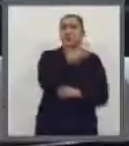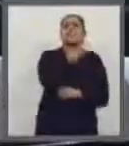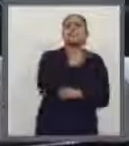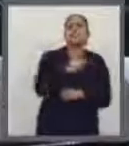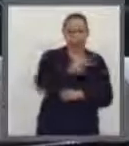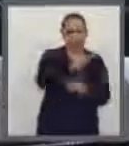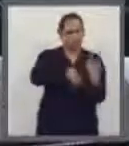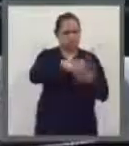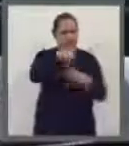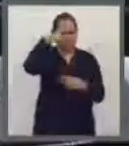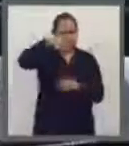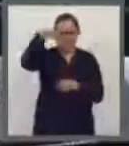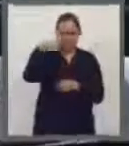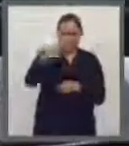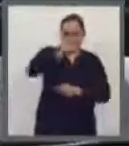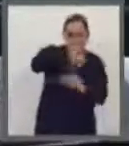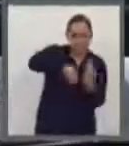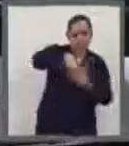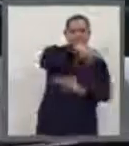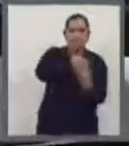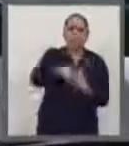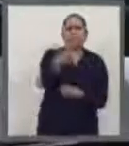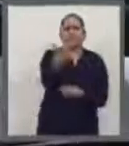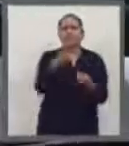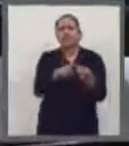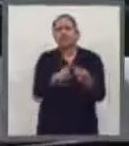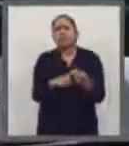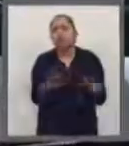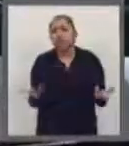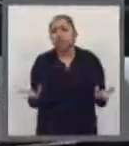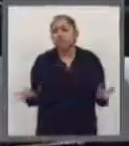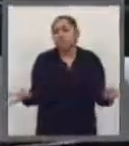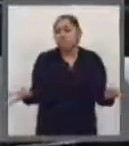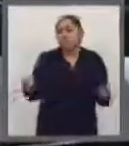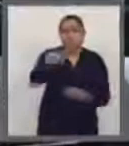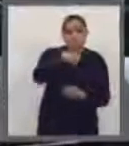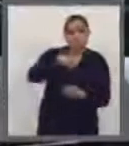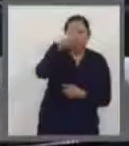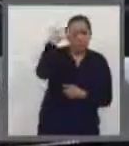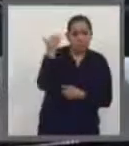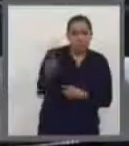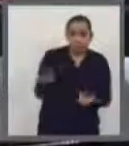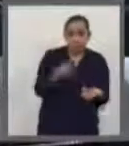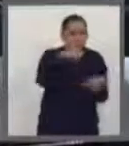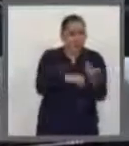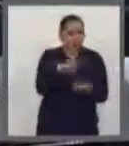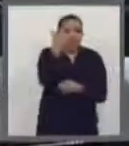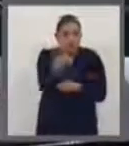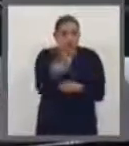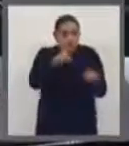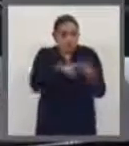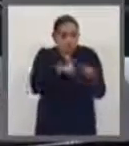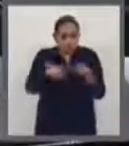país dinero que no sabemos dónde está dinero que se fue en gasto corriente y que hoy